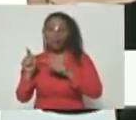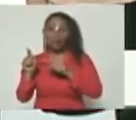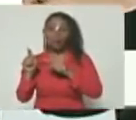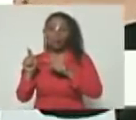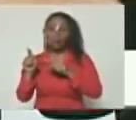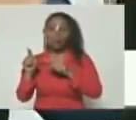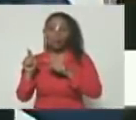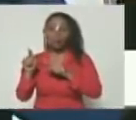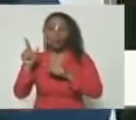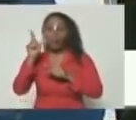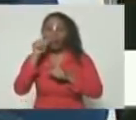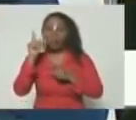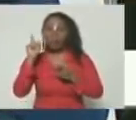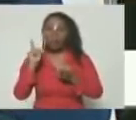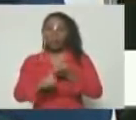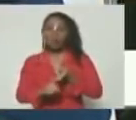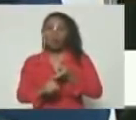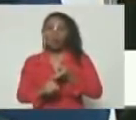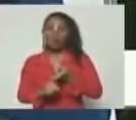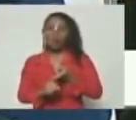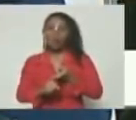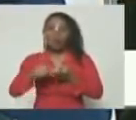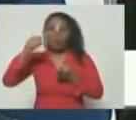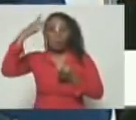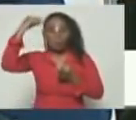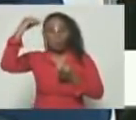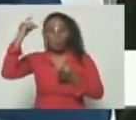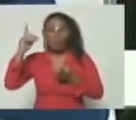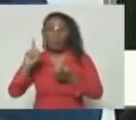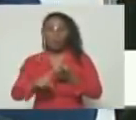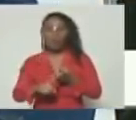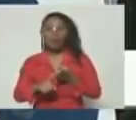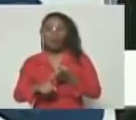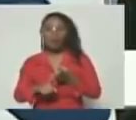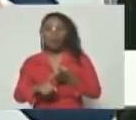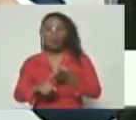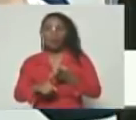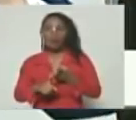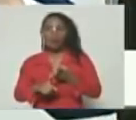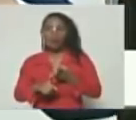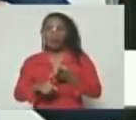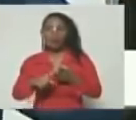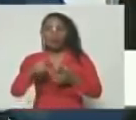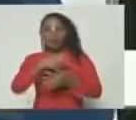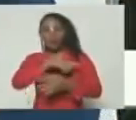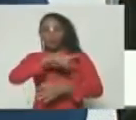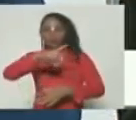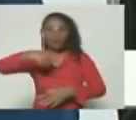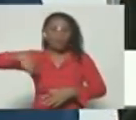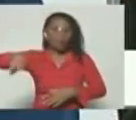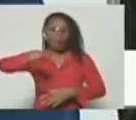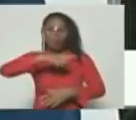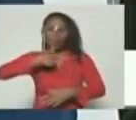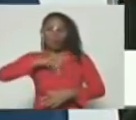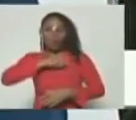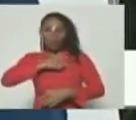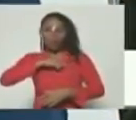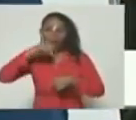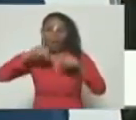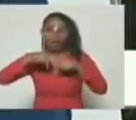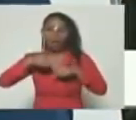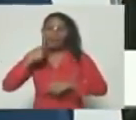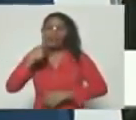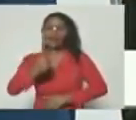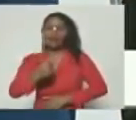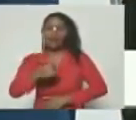Luis Augusto, Parra, Esteban el Maraquero y todos los que estamos aquí,